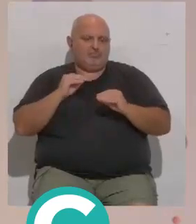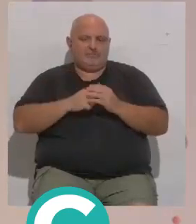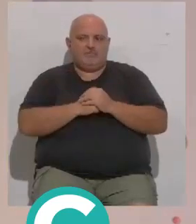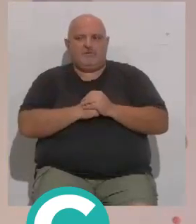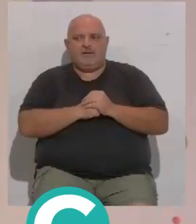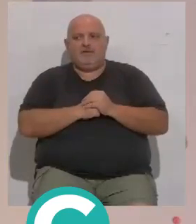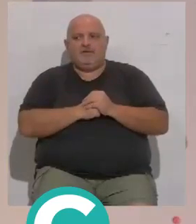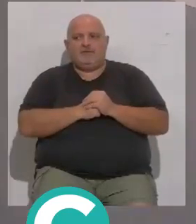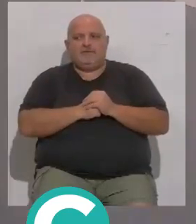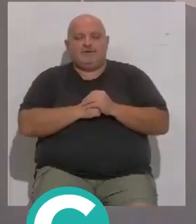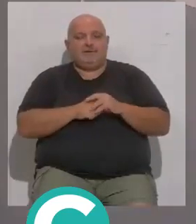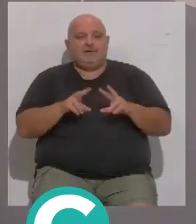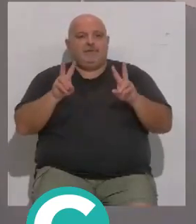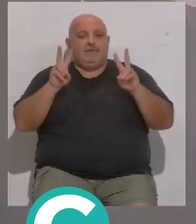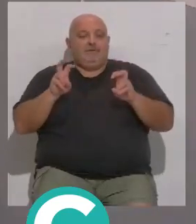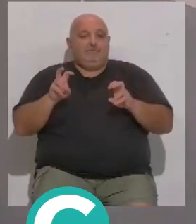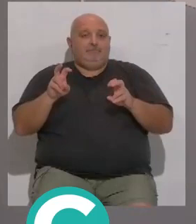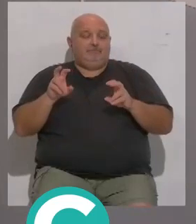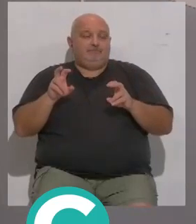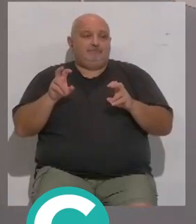demarcación. Y hablando también de